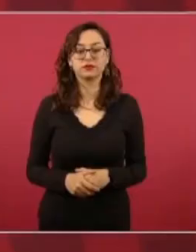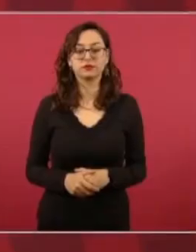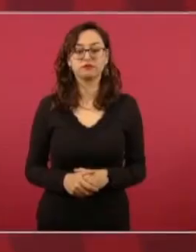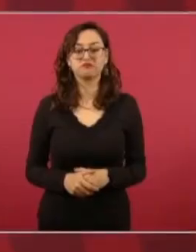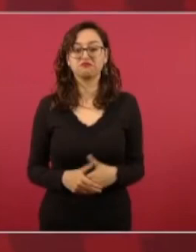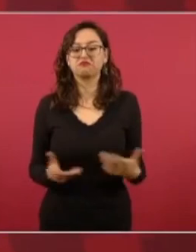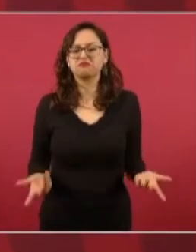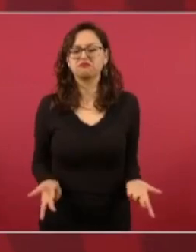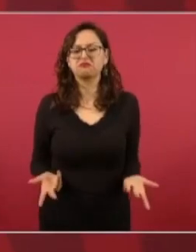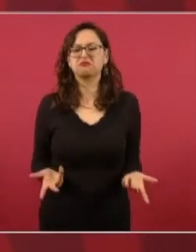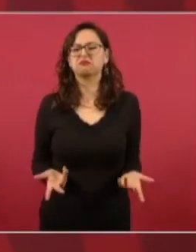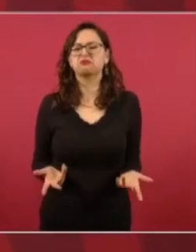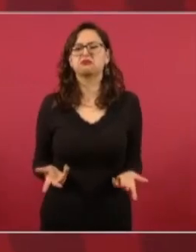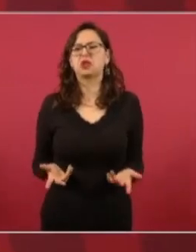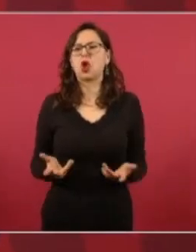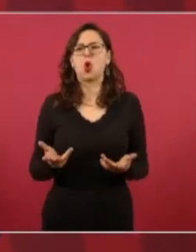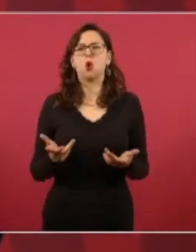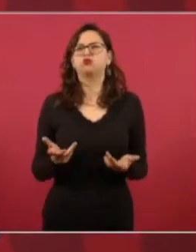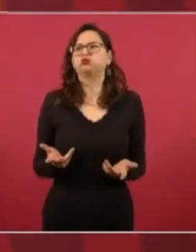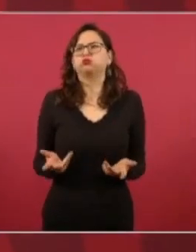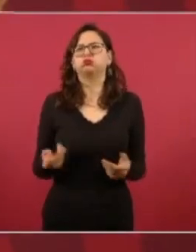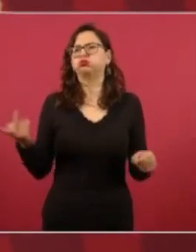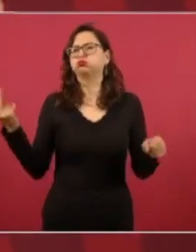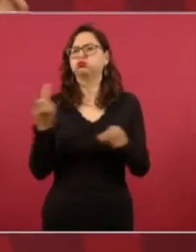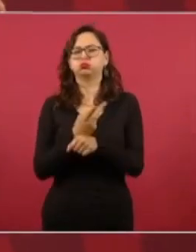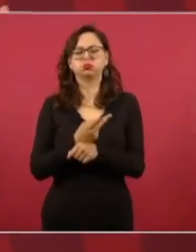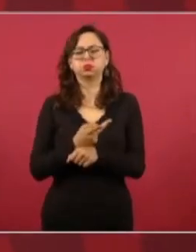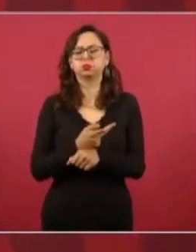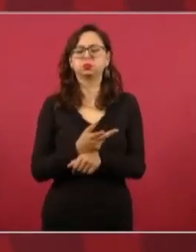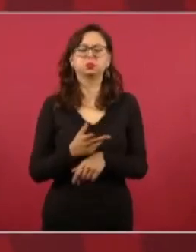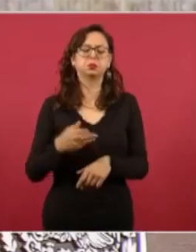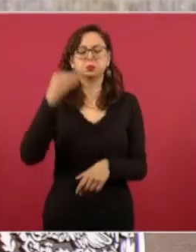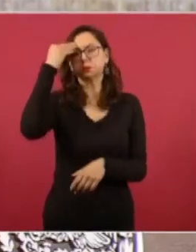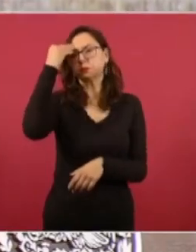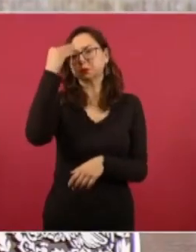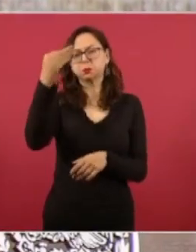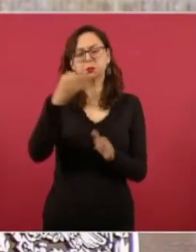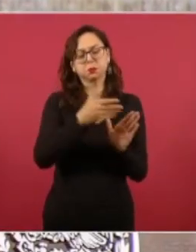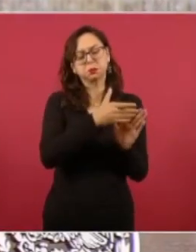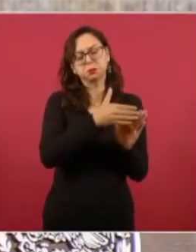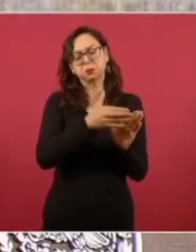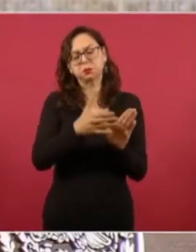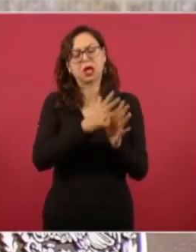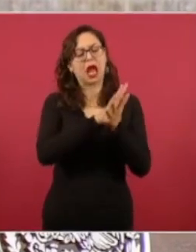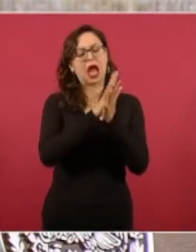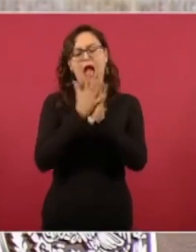de transformación, que son tiempos estelares como el que estamos viviendo,